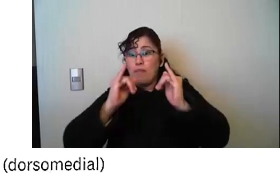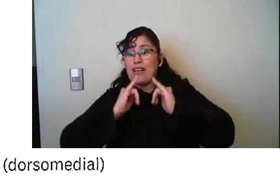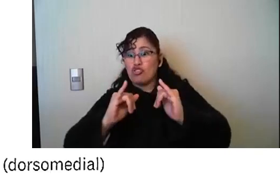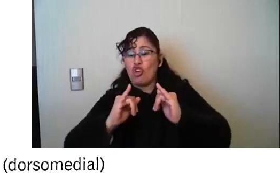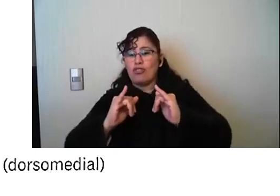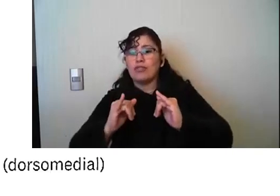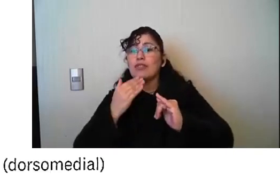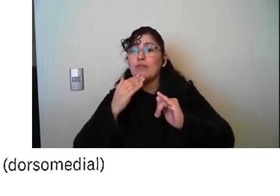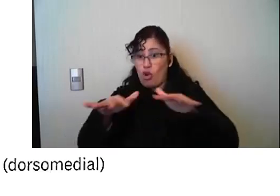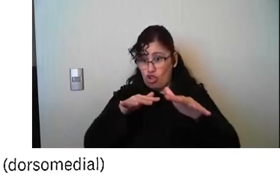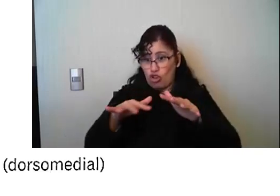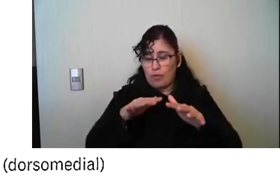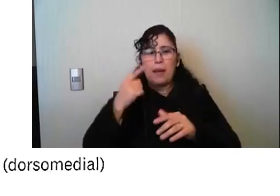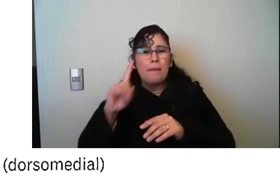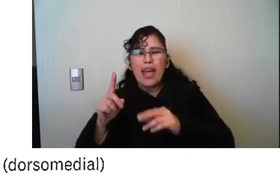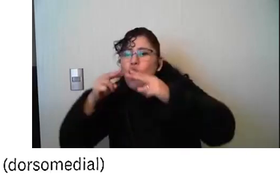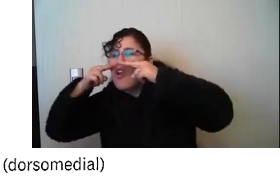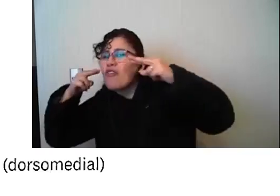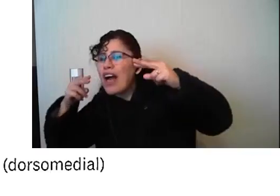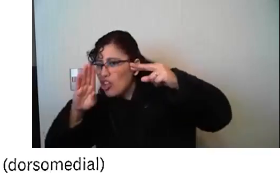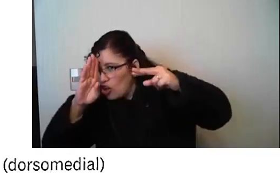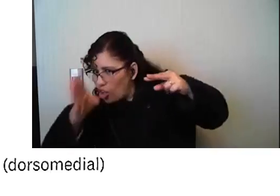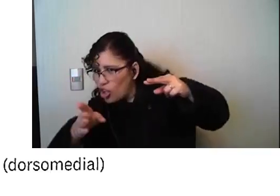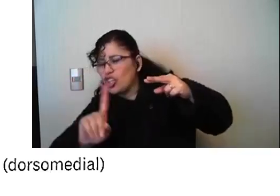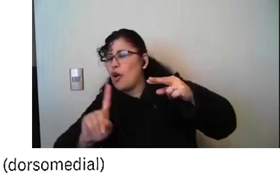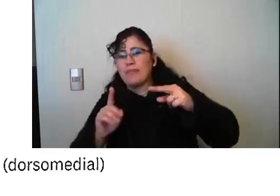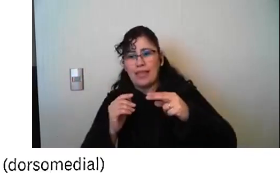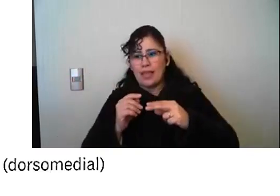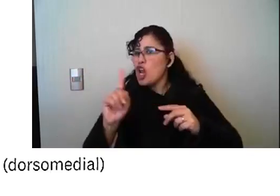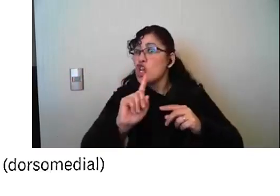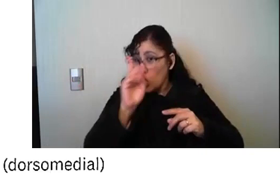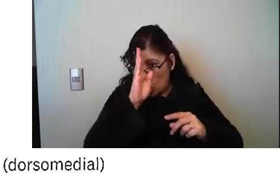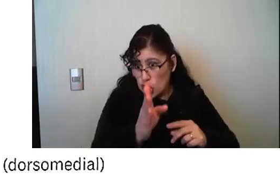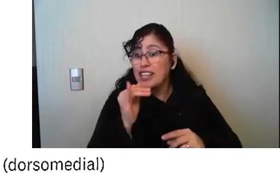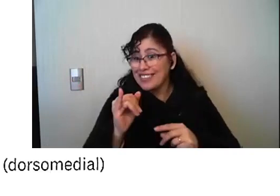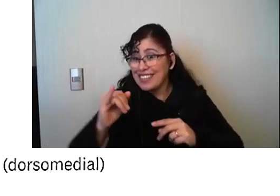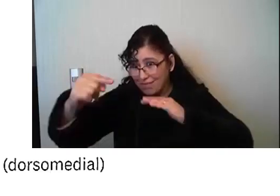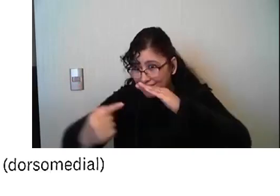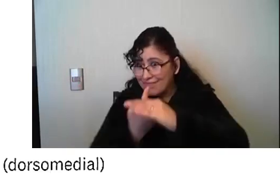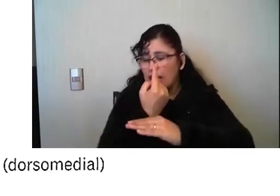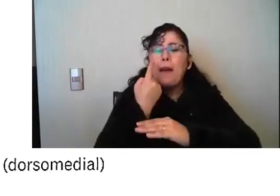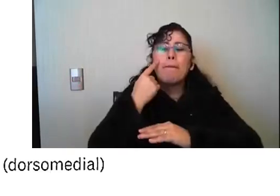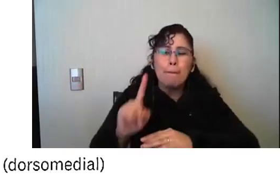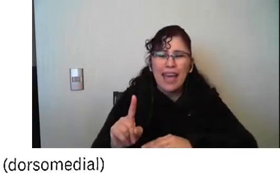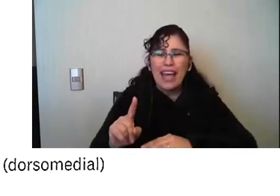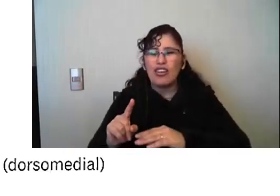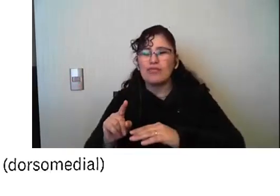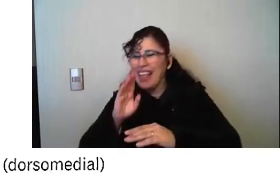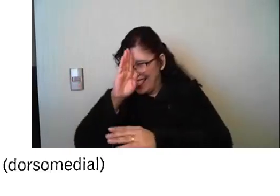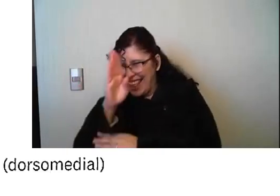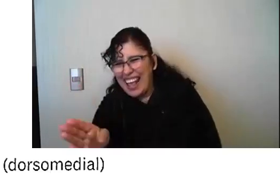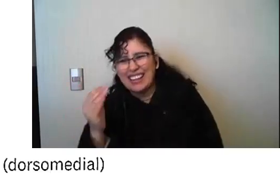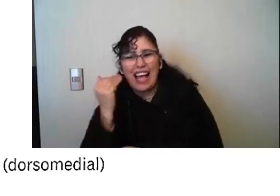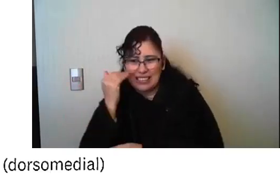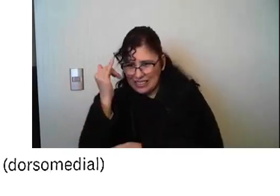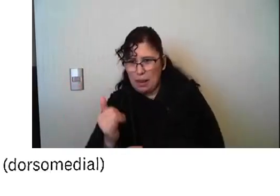directa. ¿Ya? Sí, en forma indirecta sí lo recibe, pero en forma indirecta no. El olfato pasa directo al lóbulo